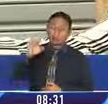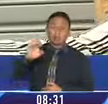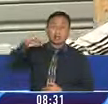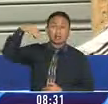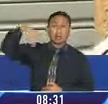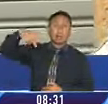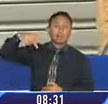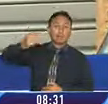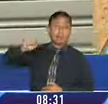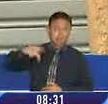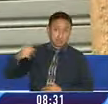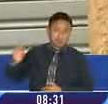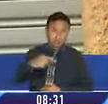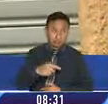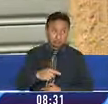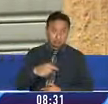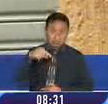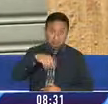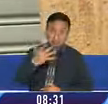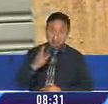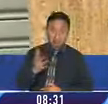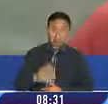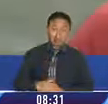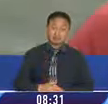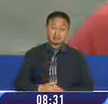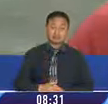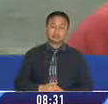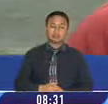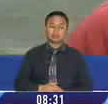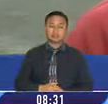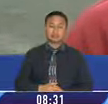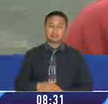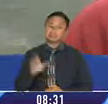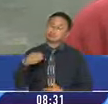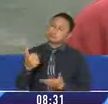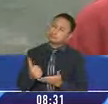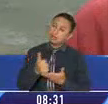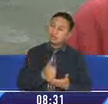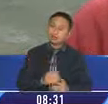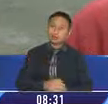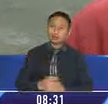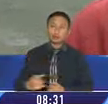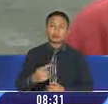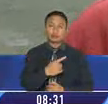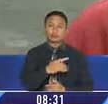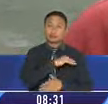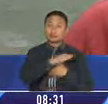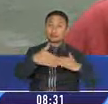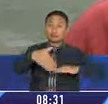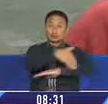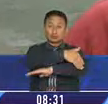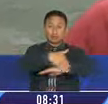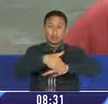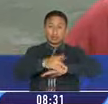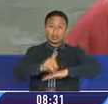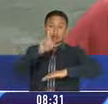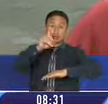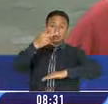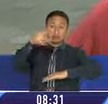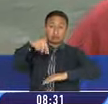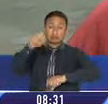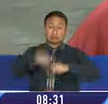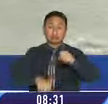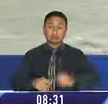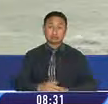ver esta cuestión y no se acerca. Hacer nada. Vengan a dar una manito porque en realidad toda esta calle en la parte de arriba también se ha sabido